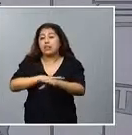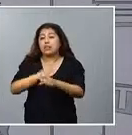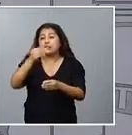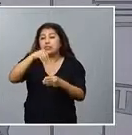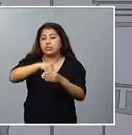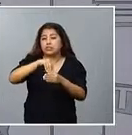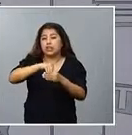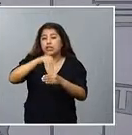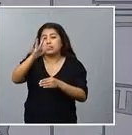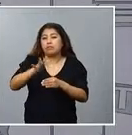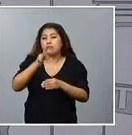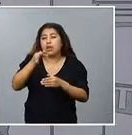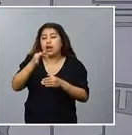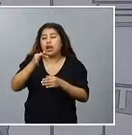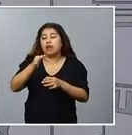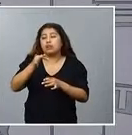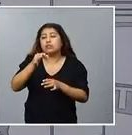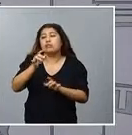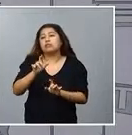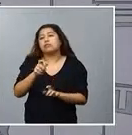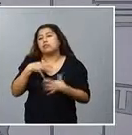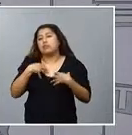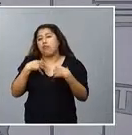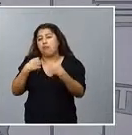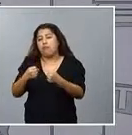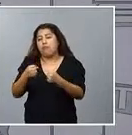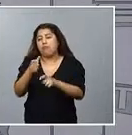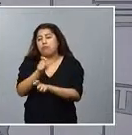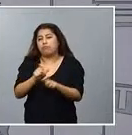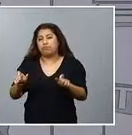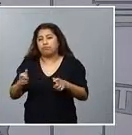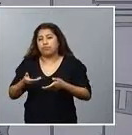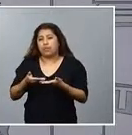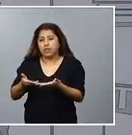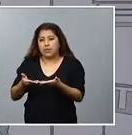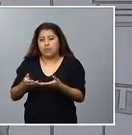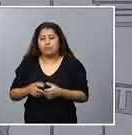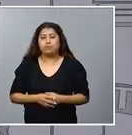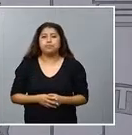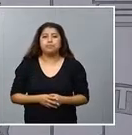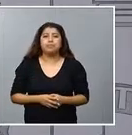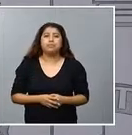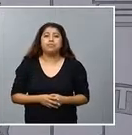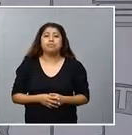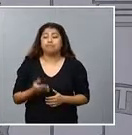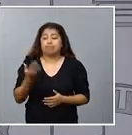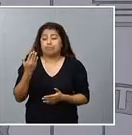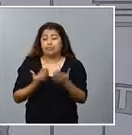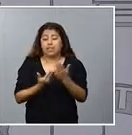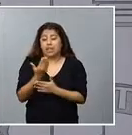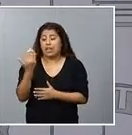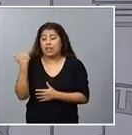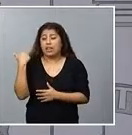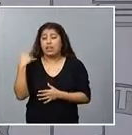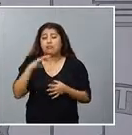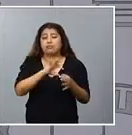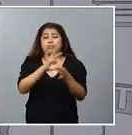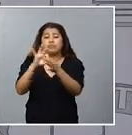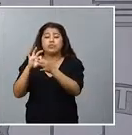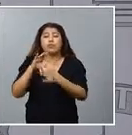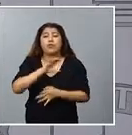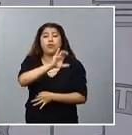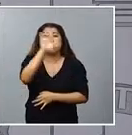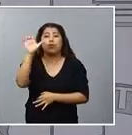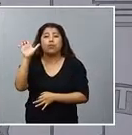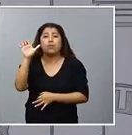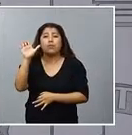ayuda humanitaria. Reitero, por tanto, como ya he tenido ocasión de hacer durante estos días, la Unión Europea comparte